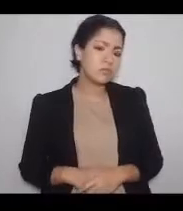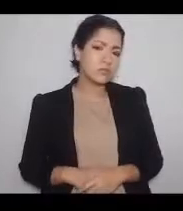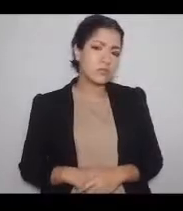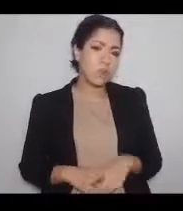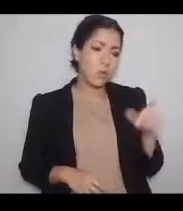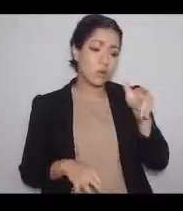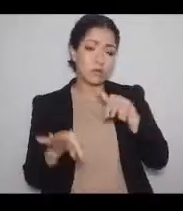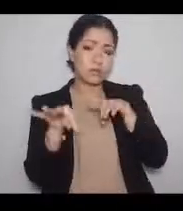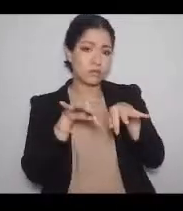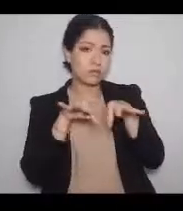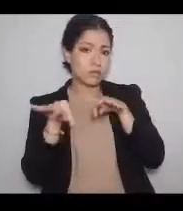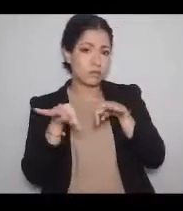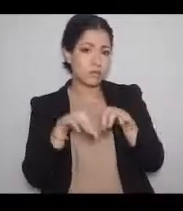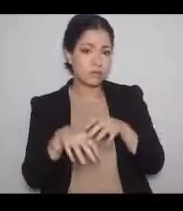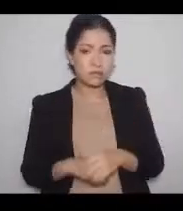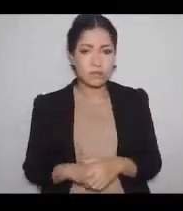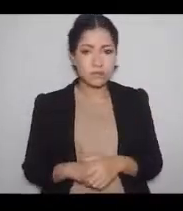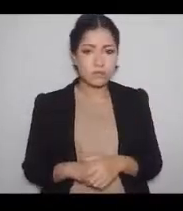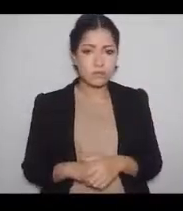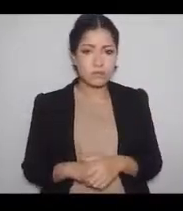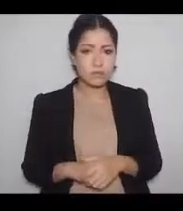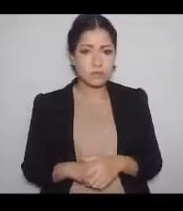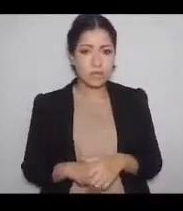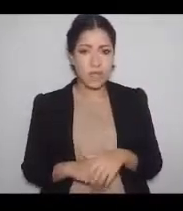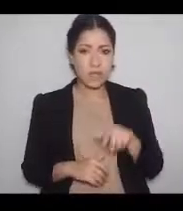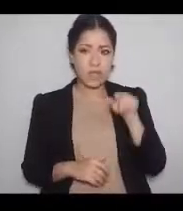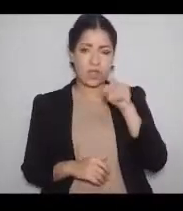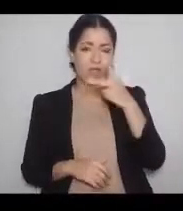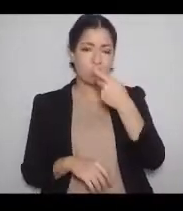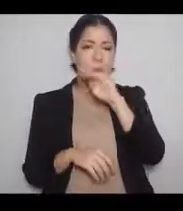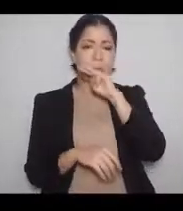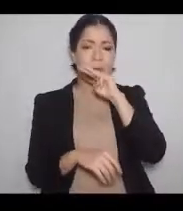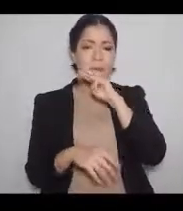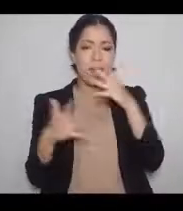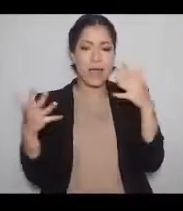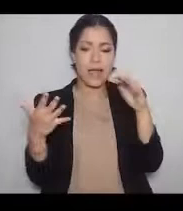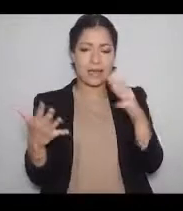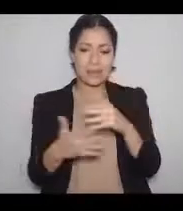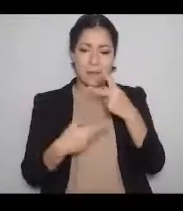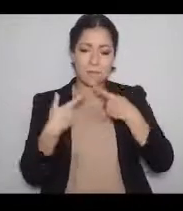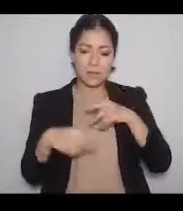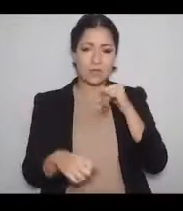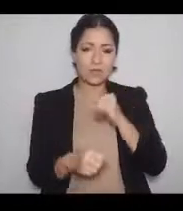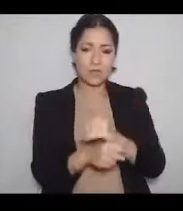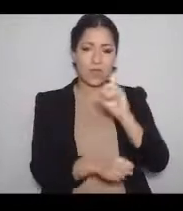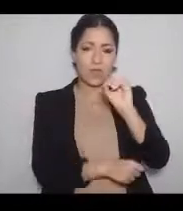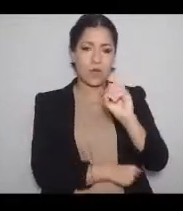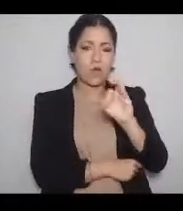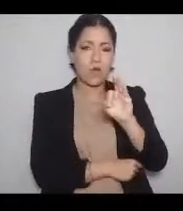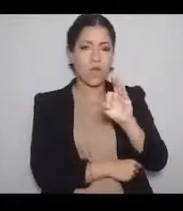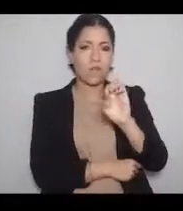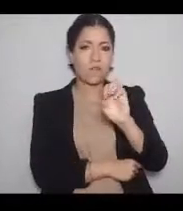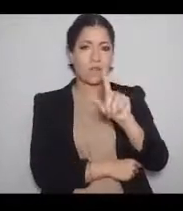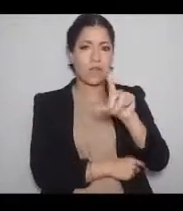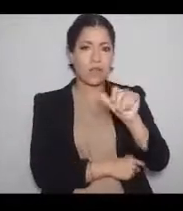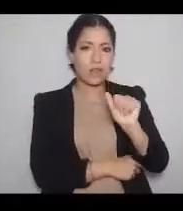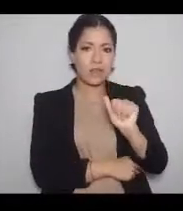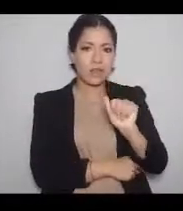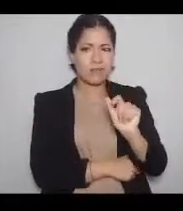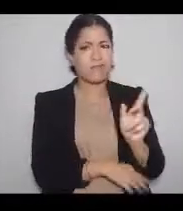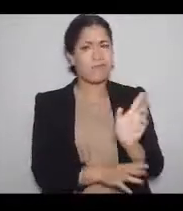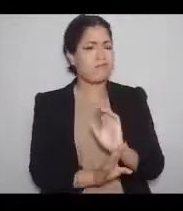Yo no había nacido. No. Eso hubiera sido imposible. ¿Por qué hubiera sido imposible? Hay que seguir